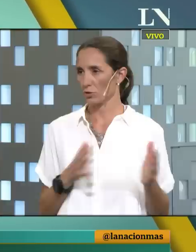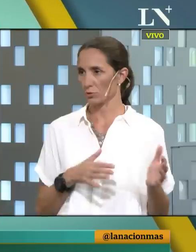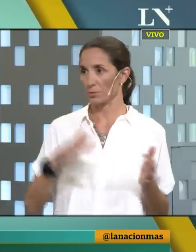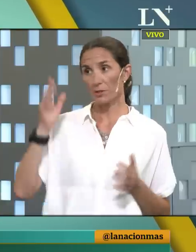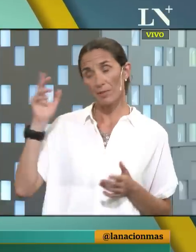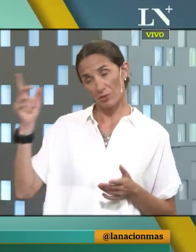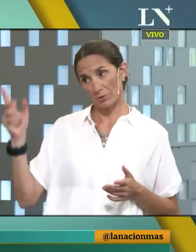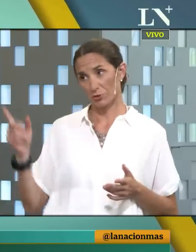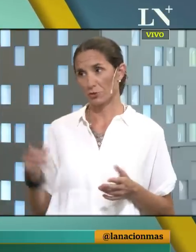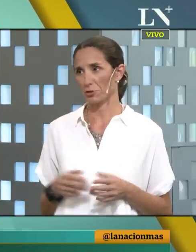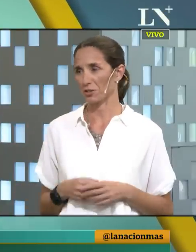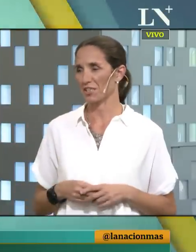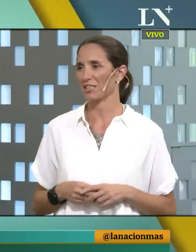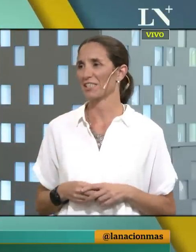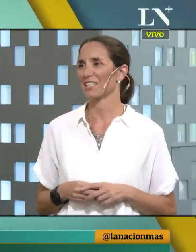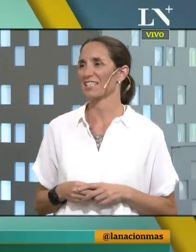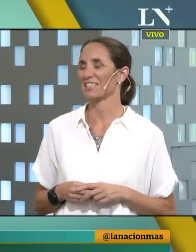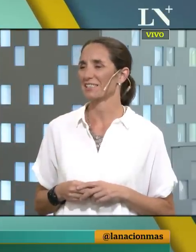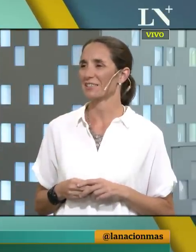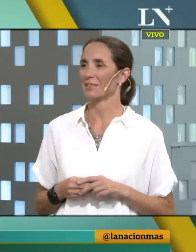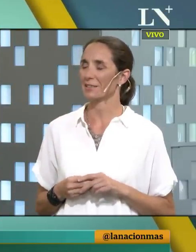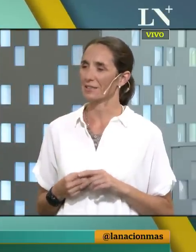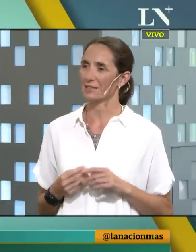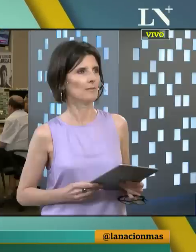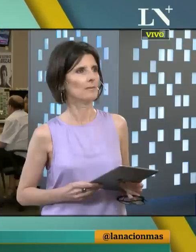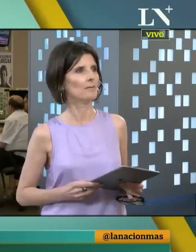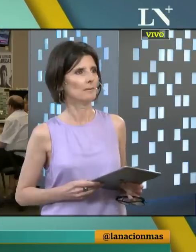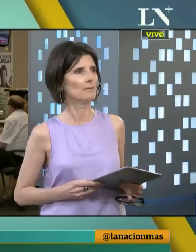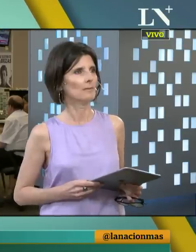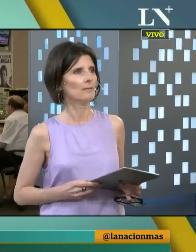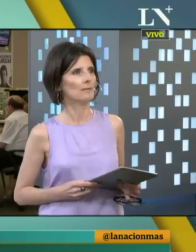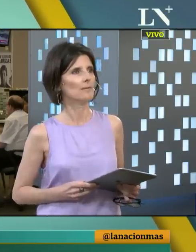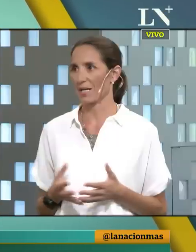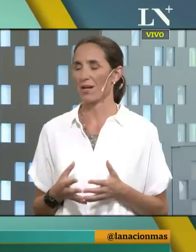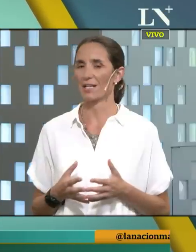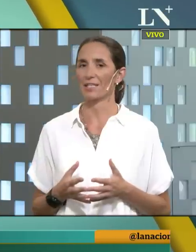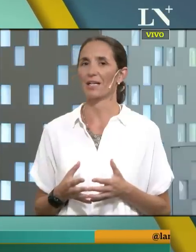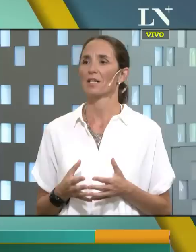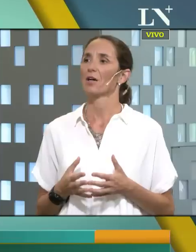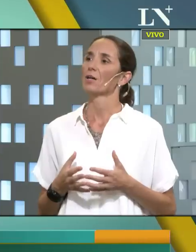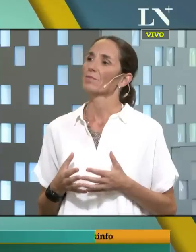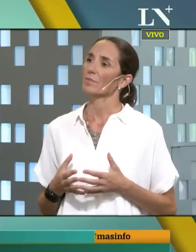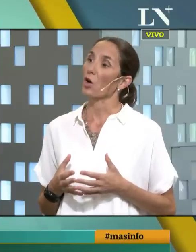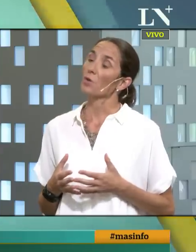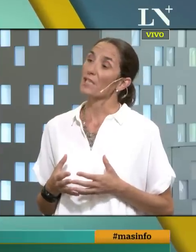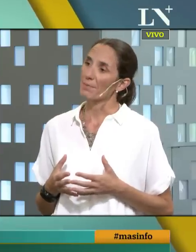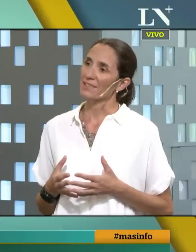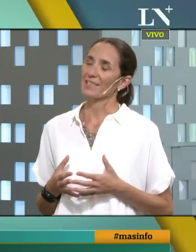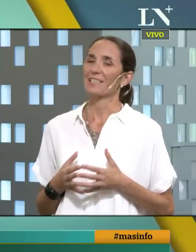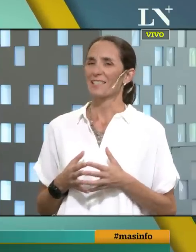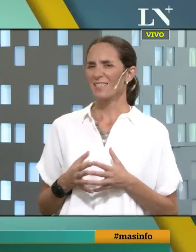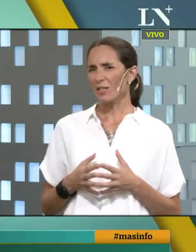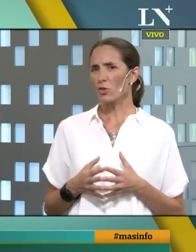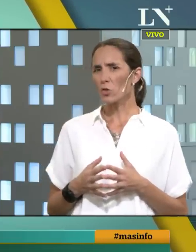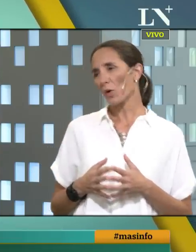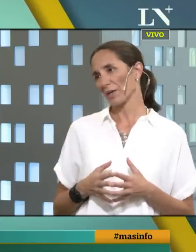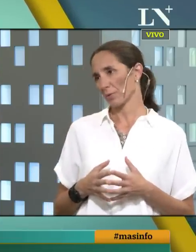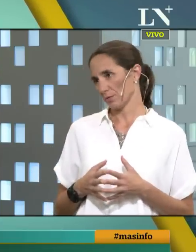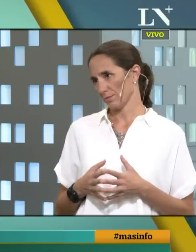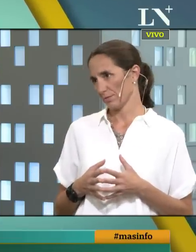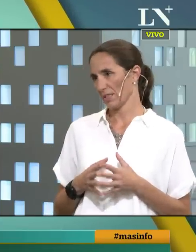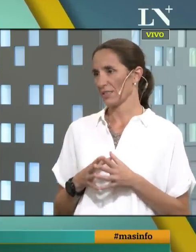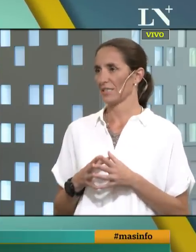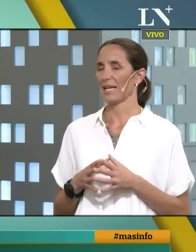el apoyo del Grupo Lima y sobre todo el de Washington, el de la Casa Blanca. Hay conversaciones. Obviamente. ¿No? Que es algo